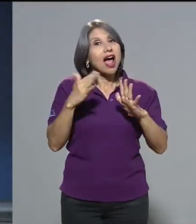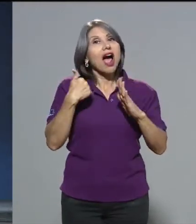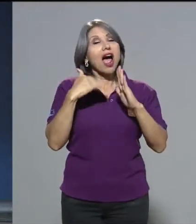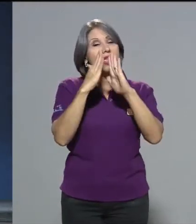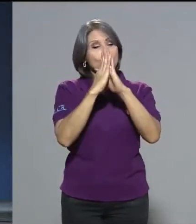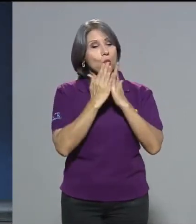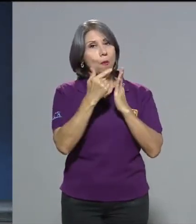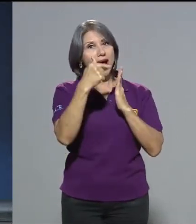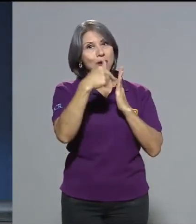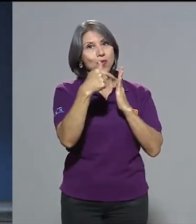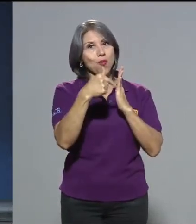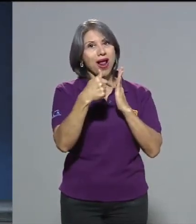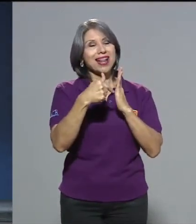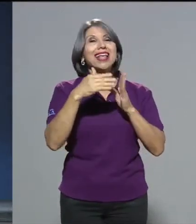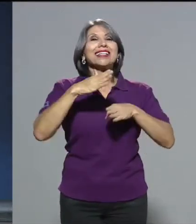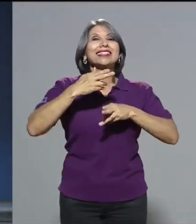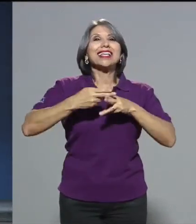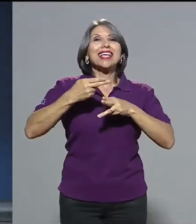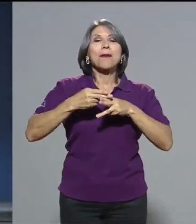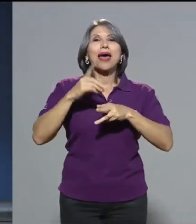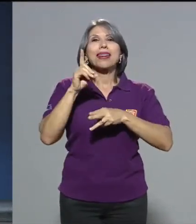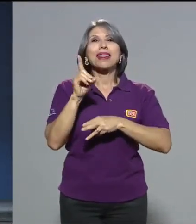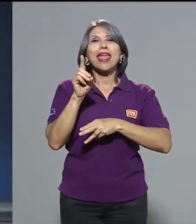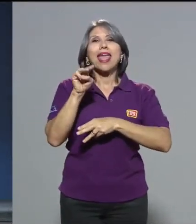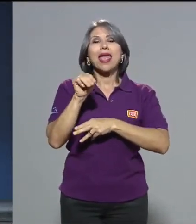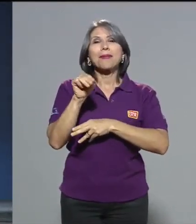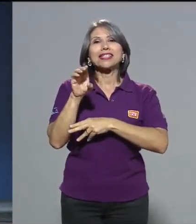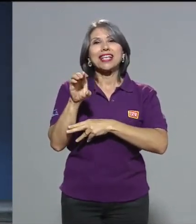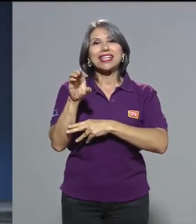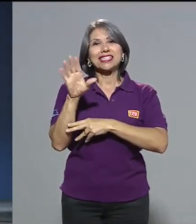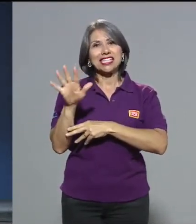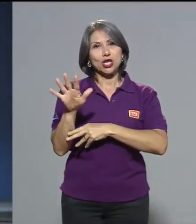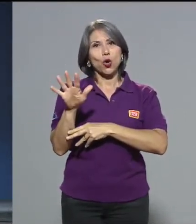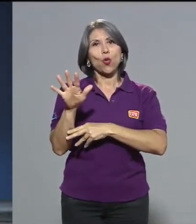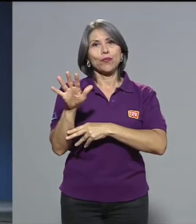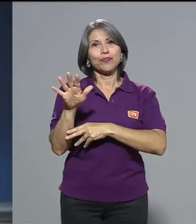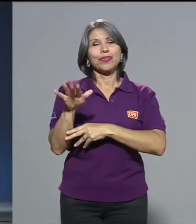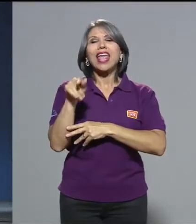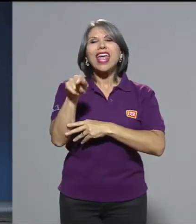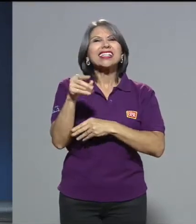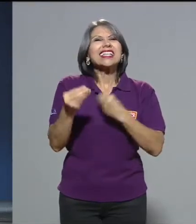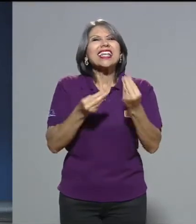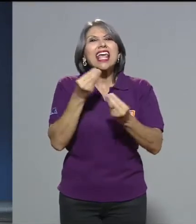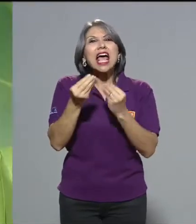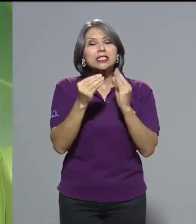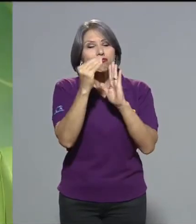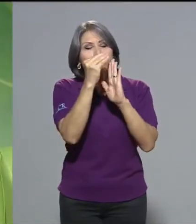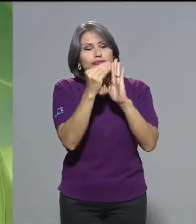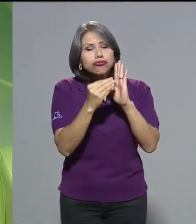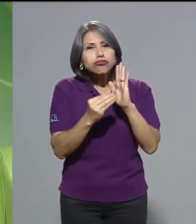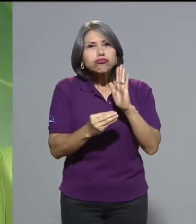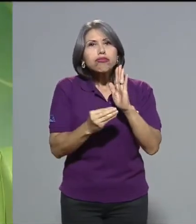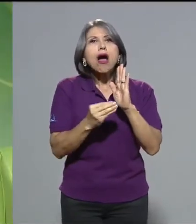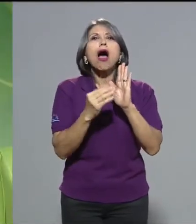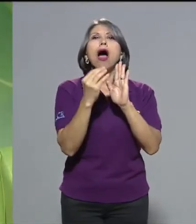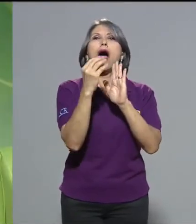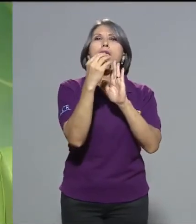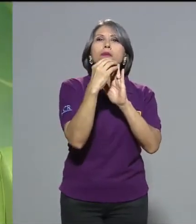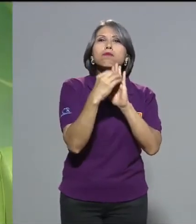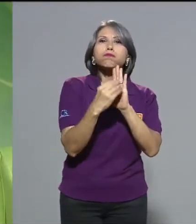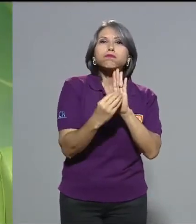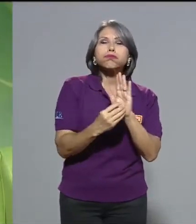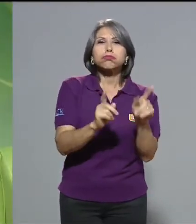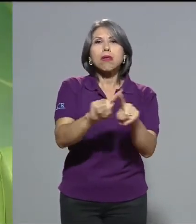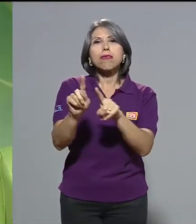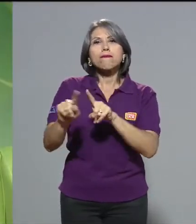que se llama el DSM-5, que lo que hace es como regular todas las condiciones, ¿verdad?